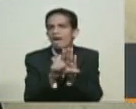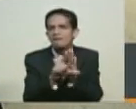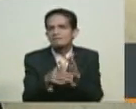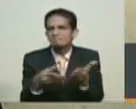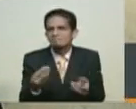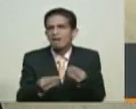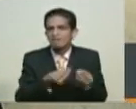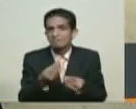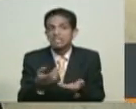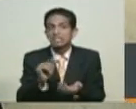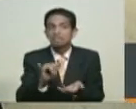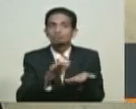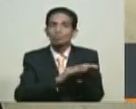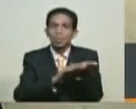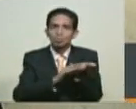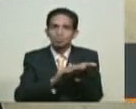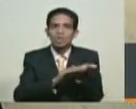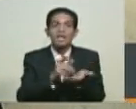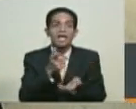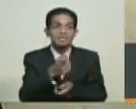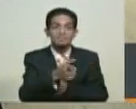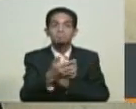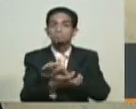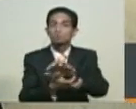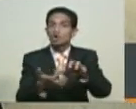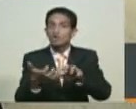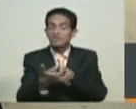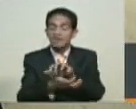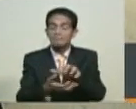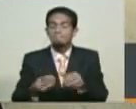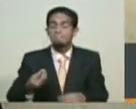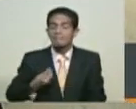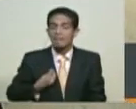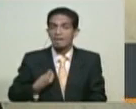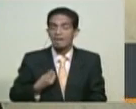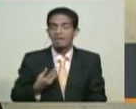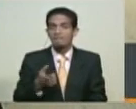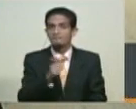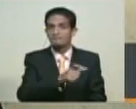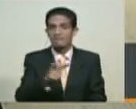y resolver eso, que es un problema para la gente, es la vida de la gente.